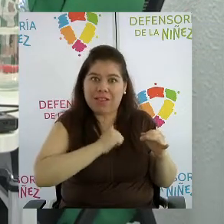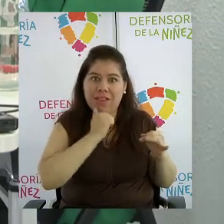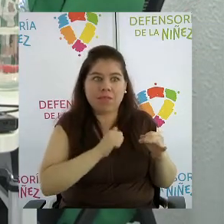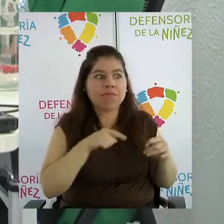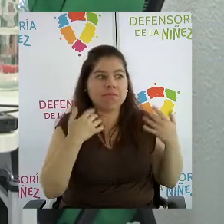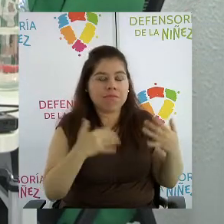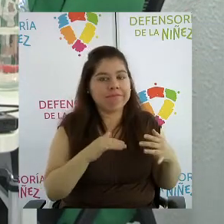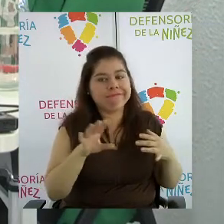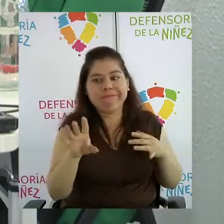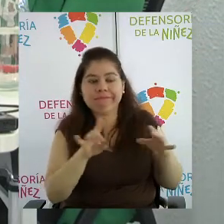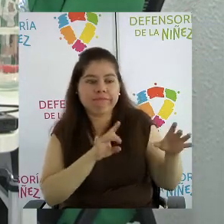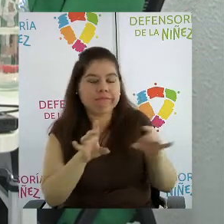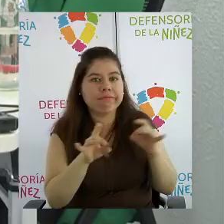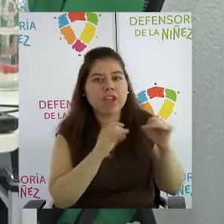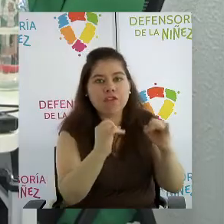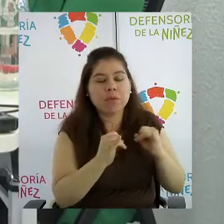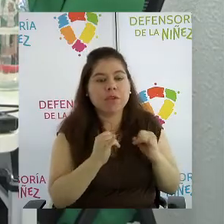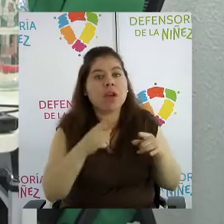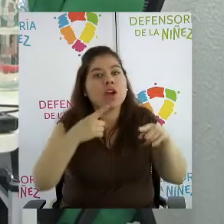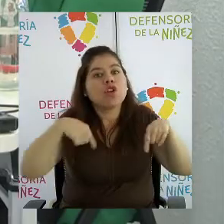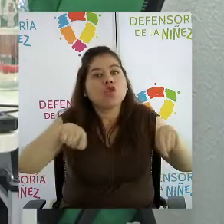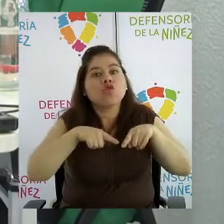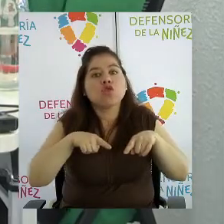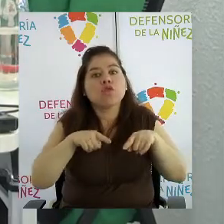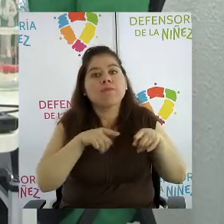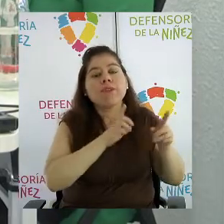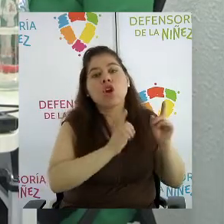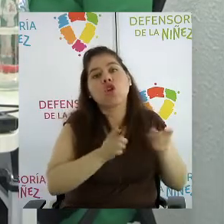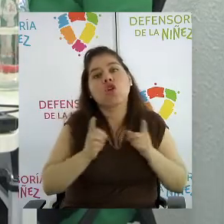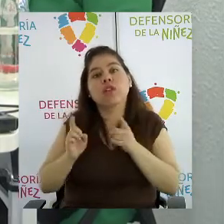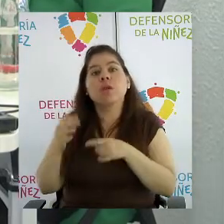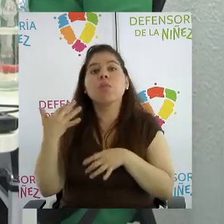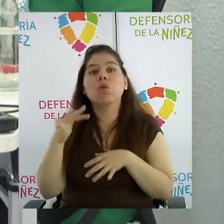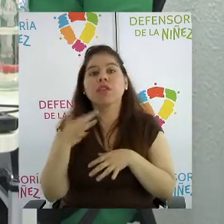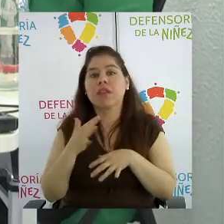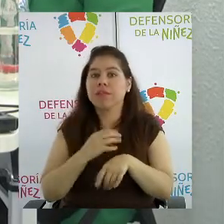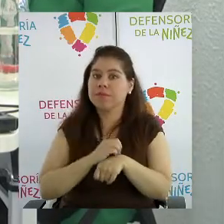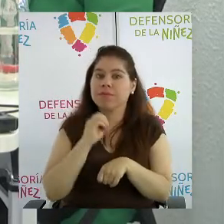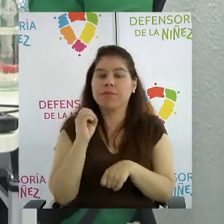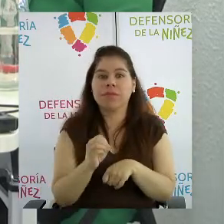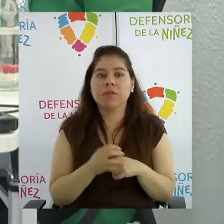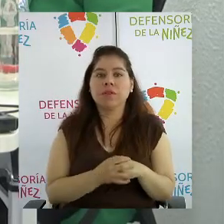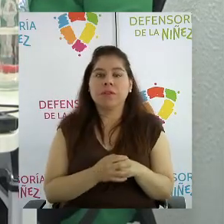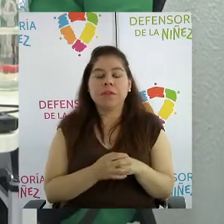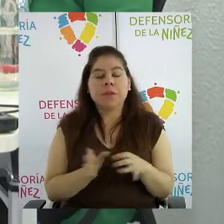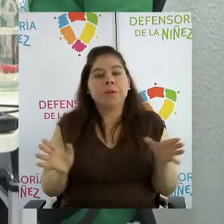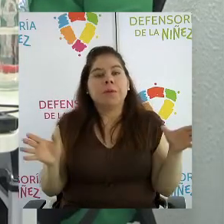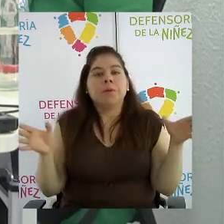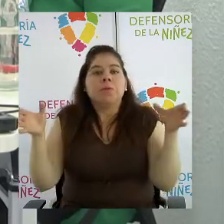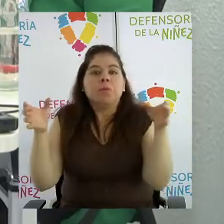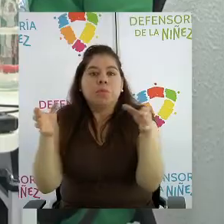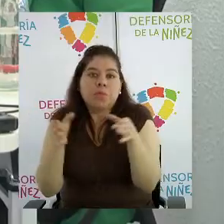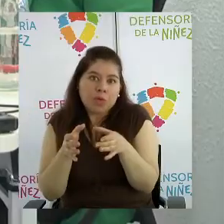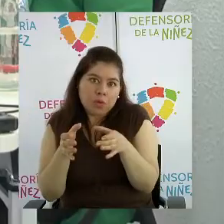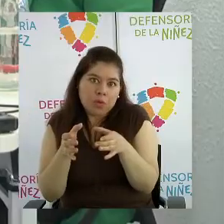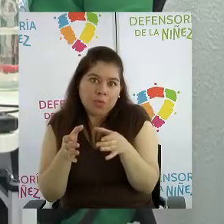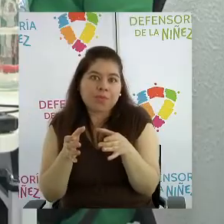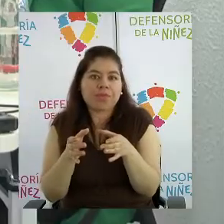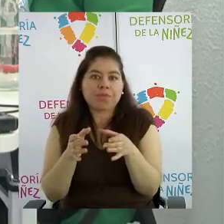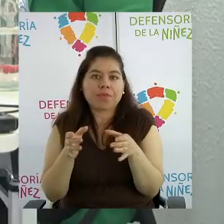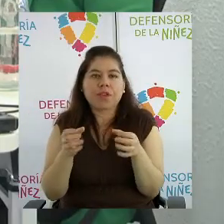Lo que nosotros hacemos en términos de coordinación es importante que se sepa. Tenemos un grupo, que es lo que simplifica la información,